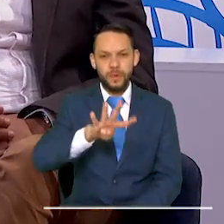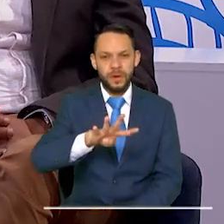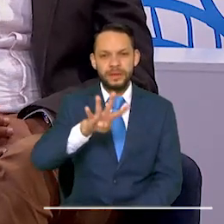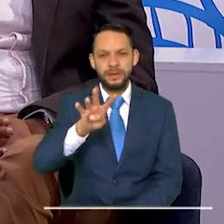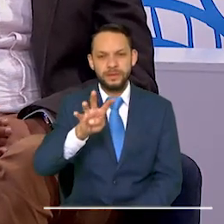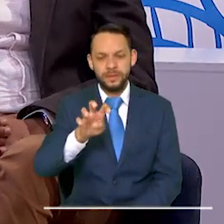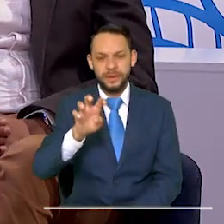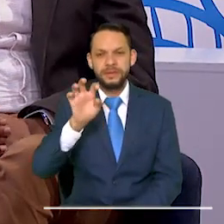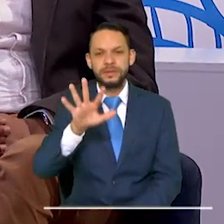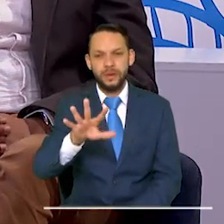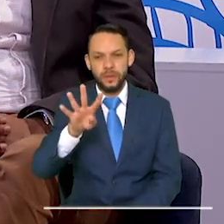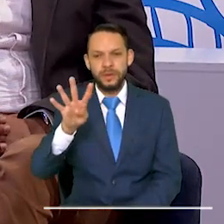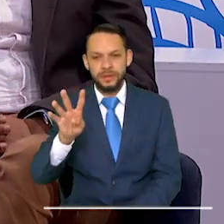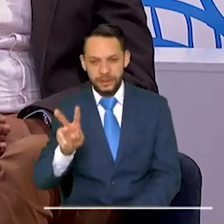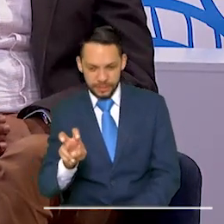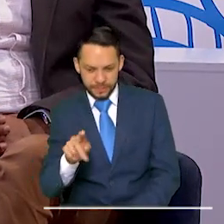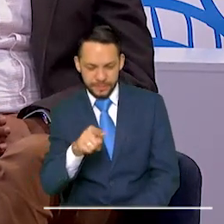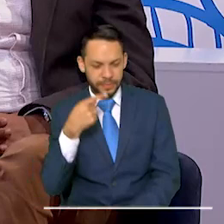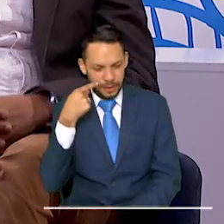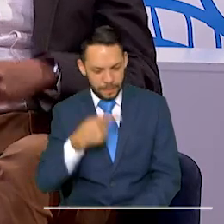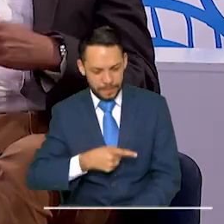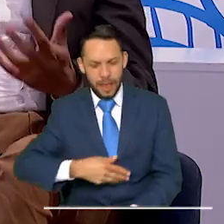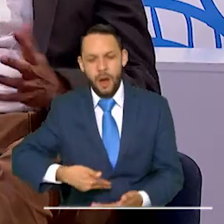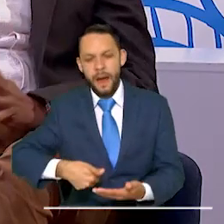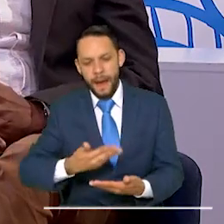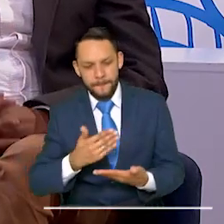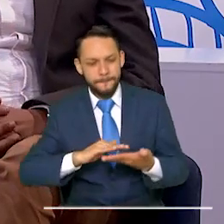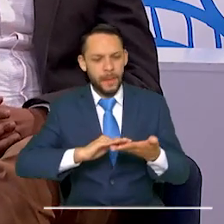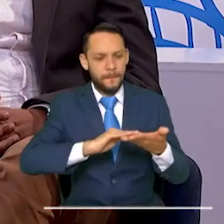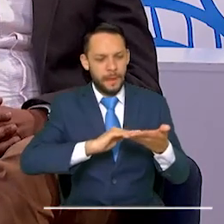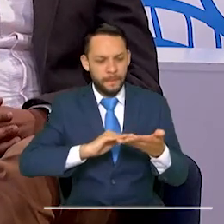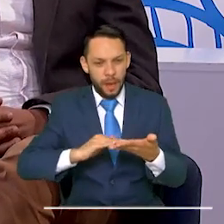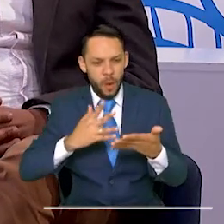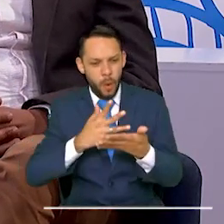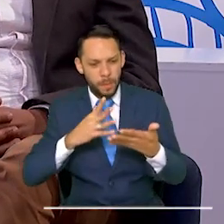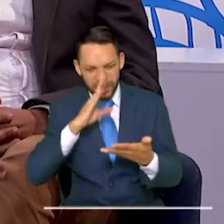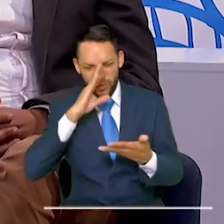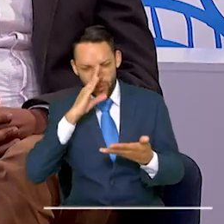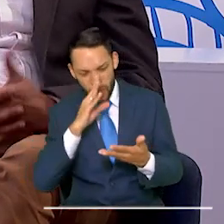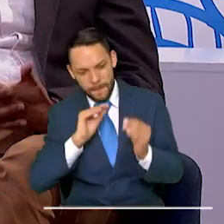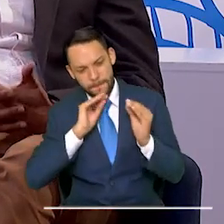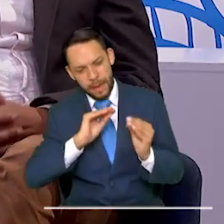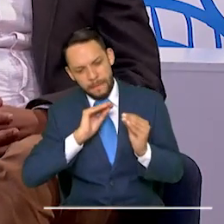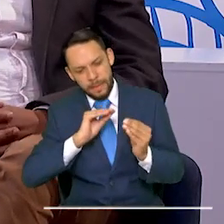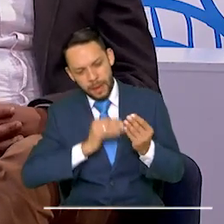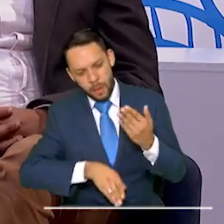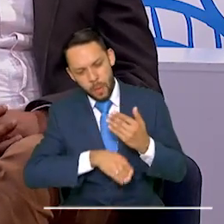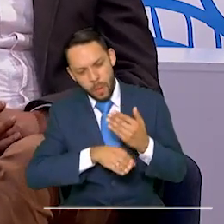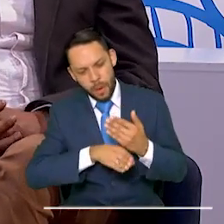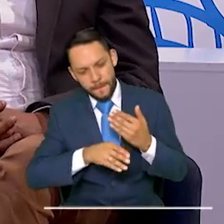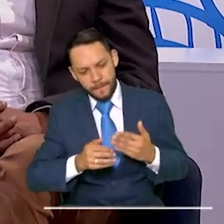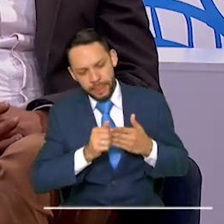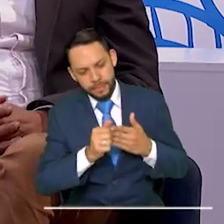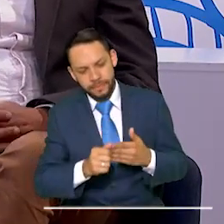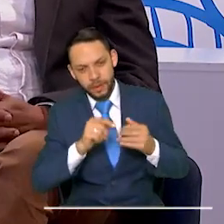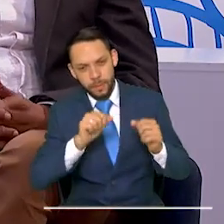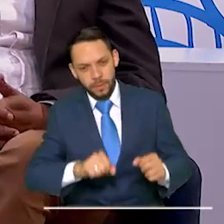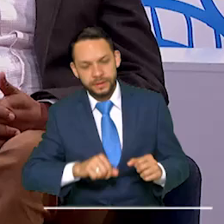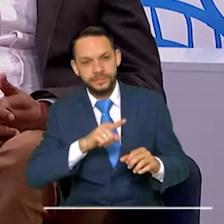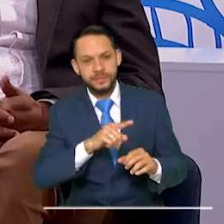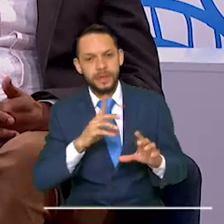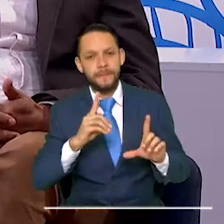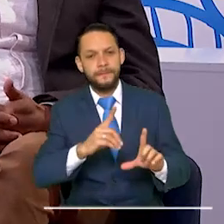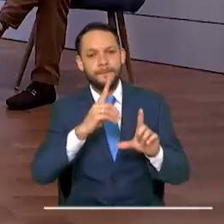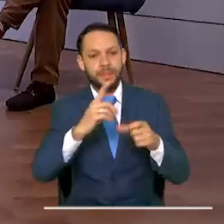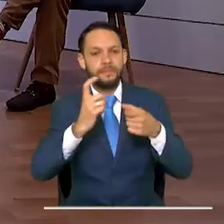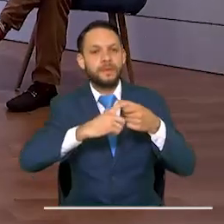311-376-4957 y ahí con gusto pues estaremos resolviendo todas estas inquietudes de este diplomado en prescripción de cannabis medicinal.